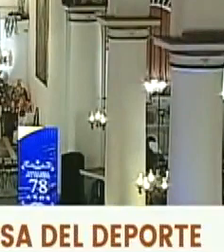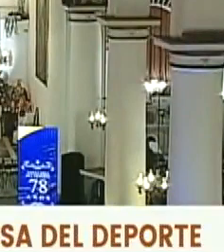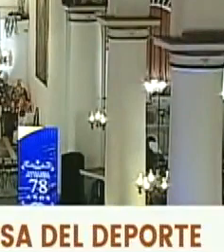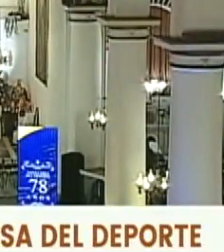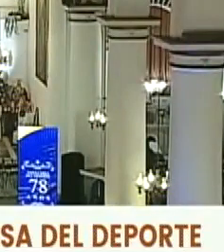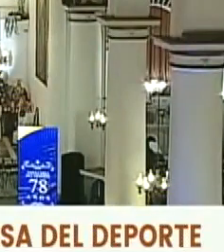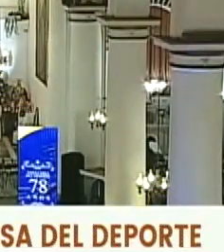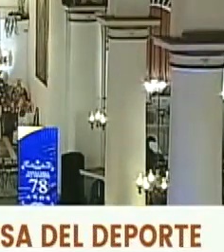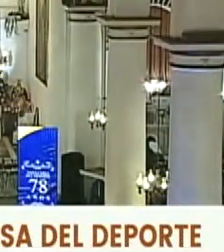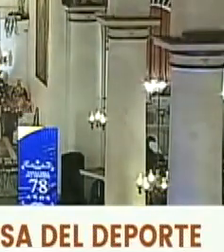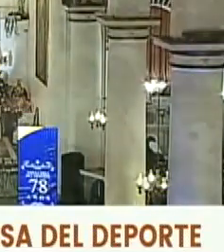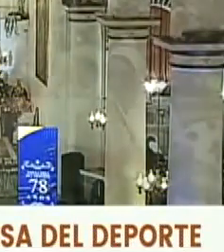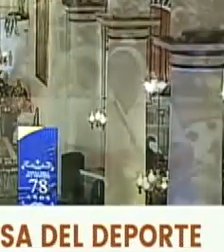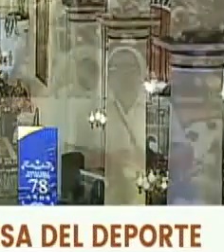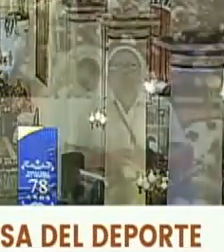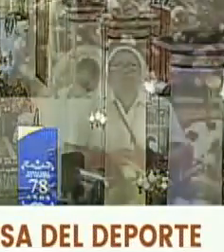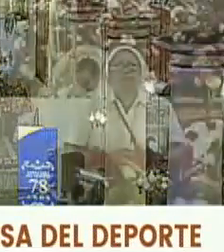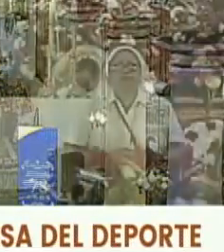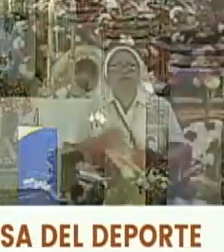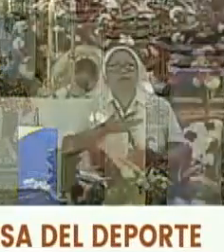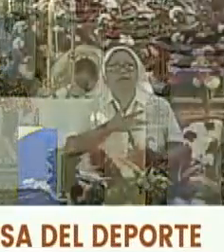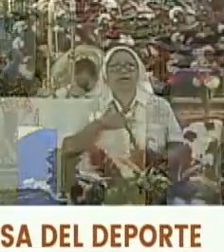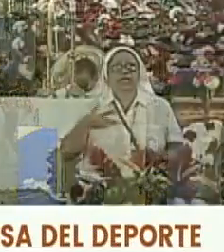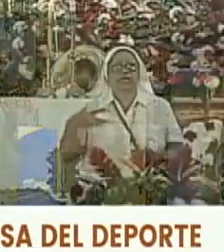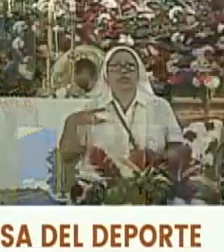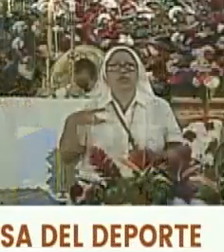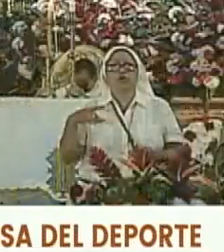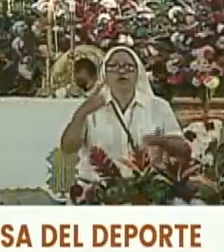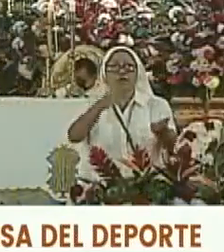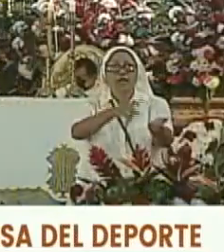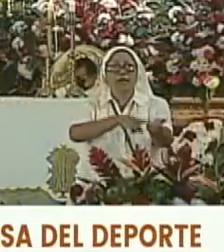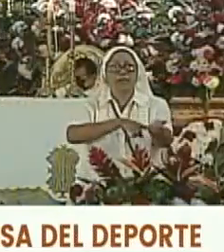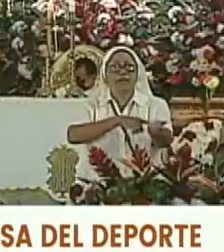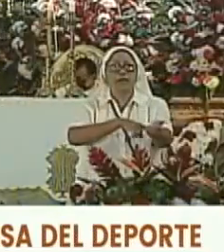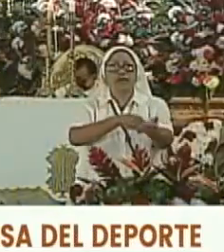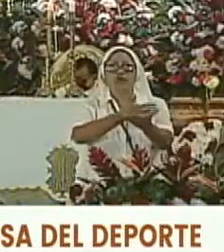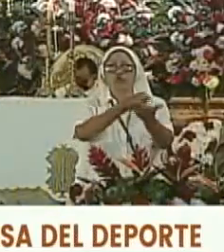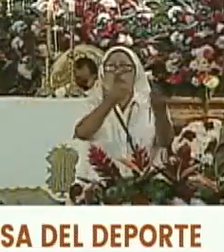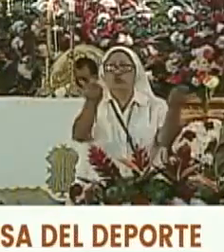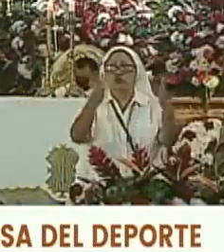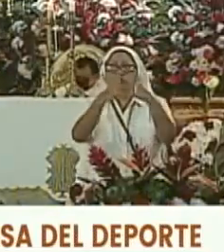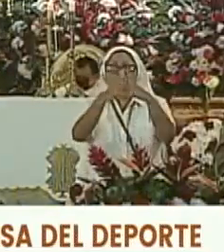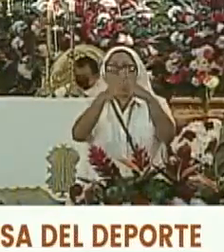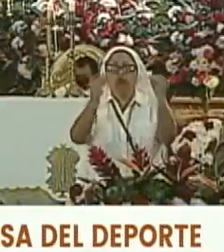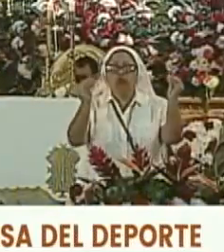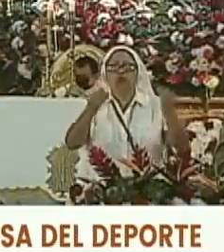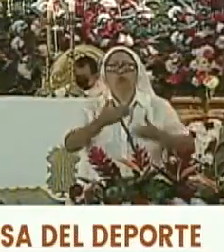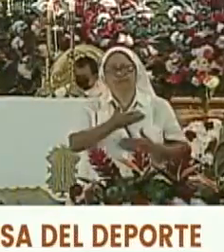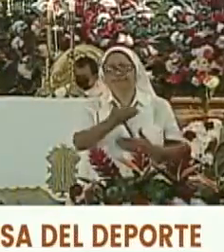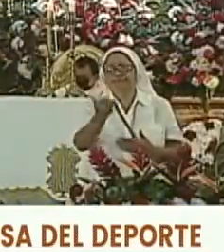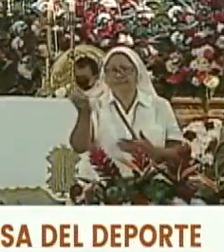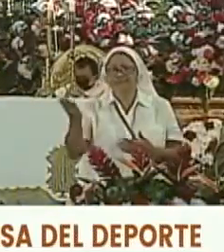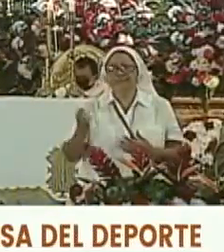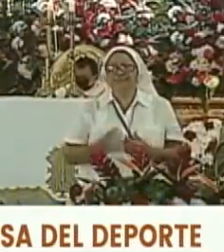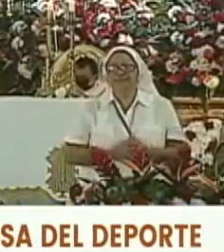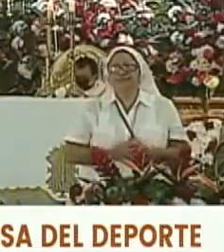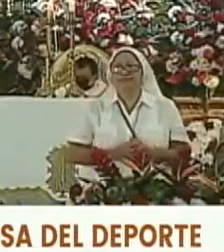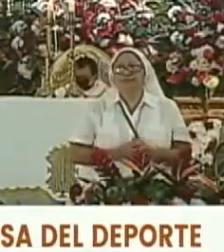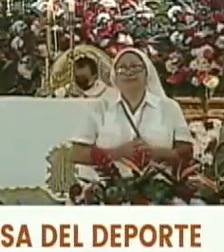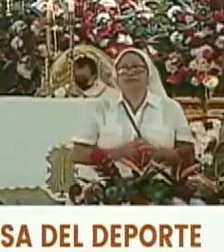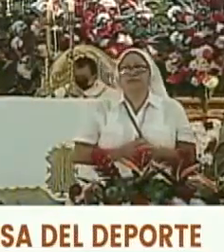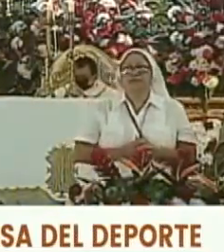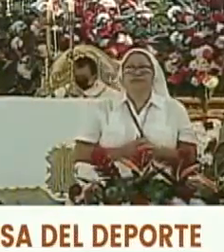querías autoridades aquí presentes queridos hermanos todos querido padre Pedro llego y querido